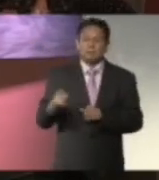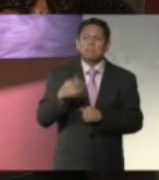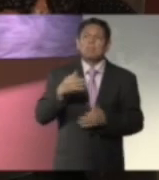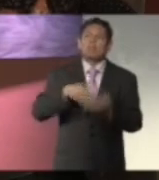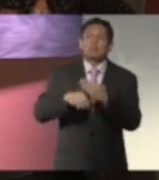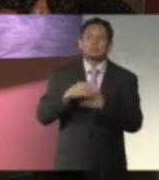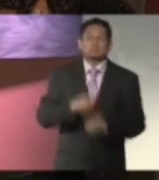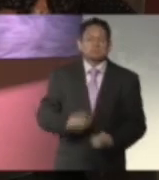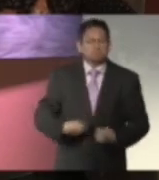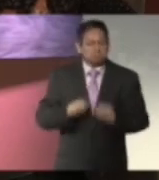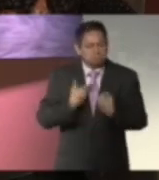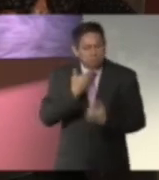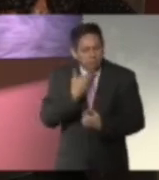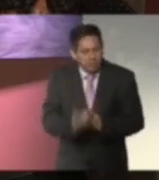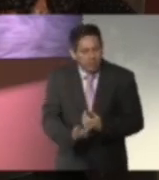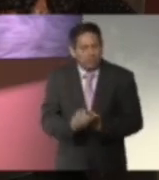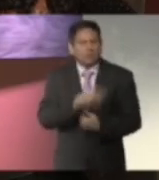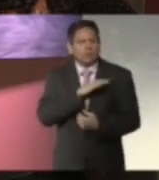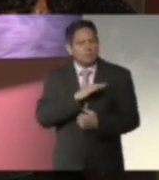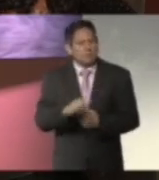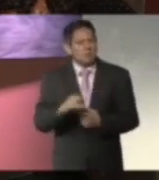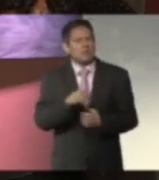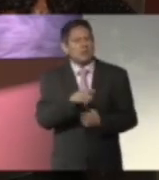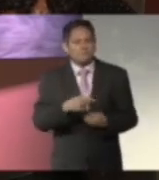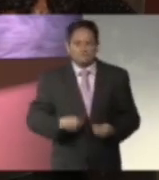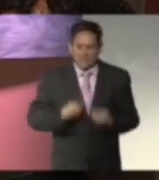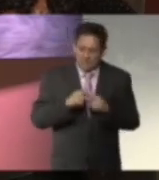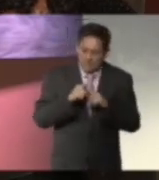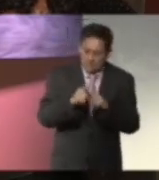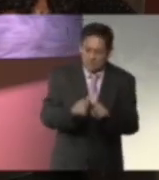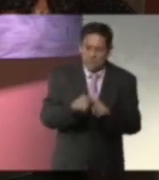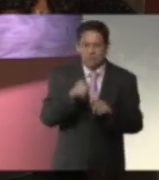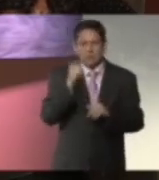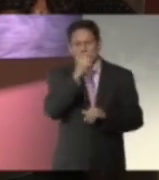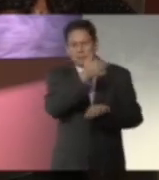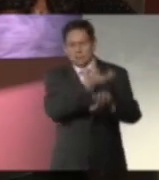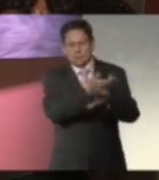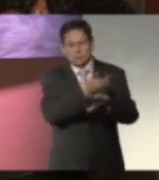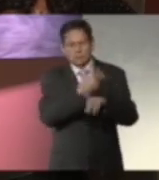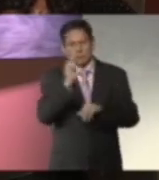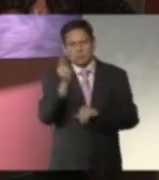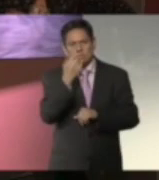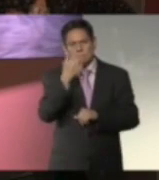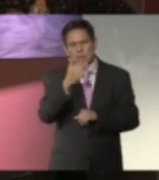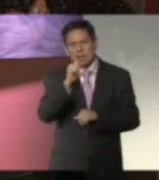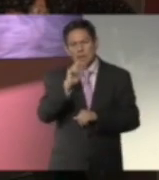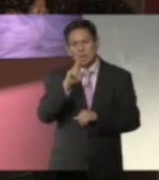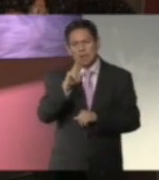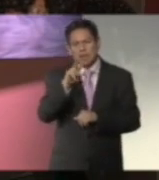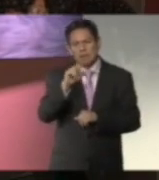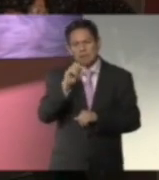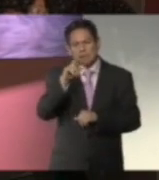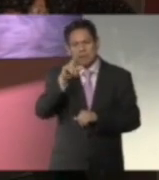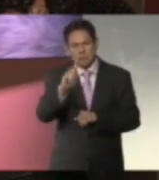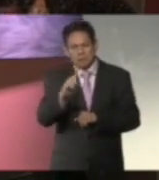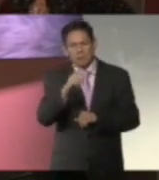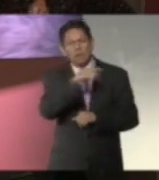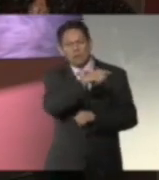que en Harvard hubo hace algunos años un movimiento fuerte de estudiantes que exigían